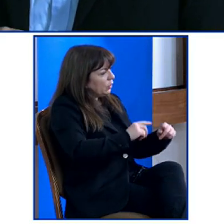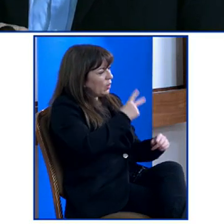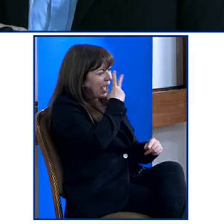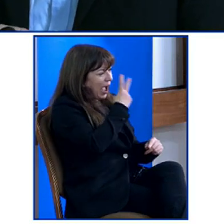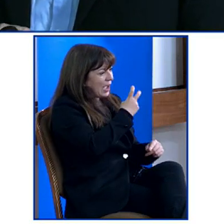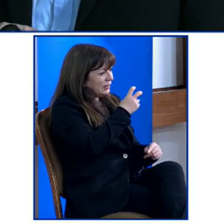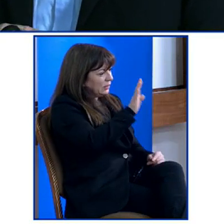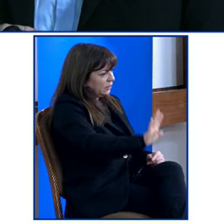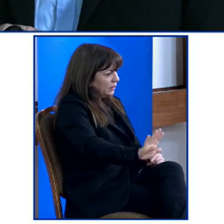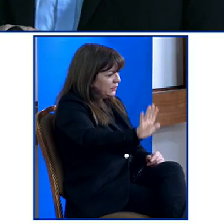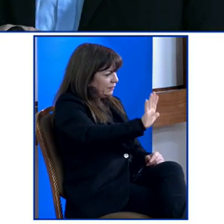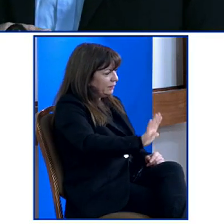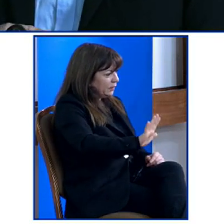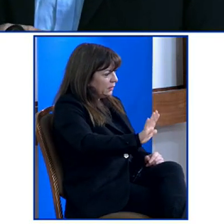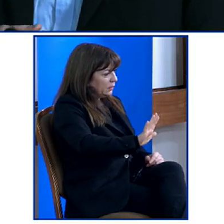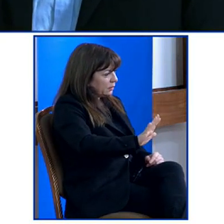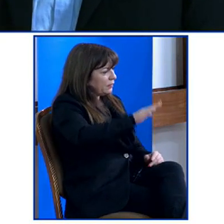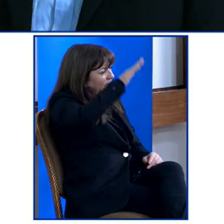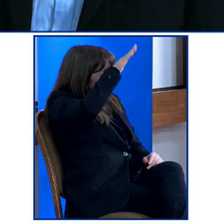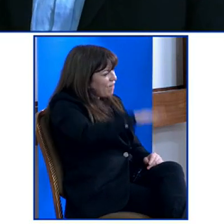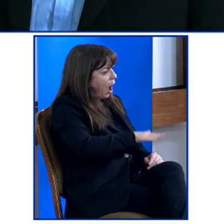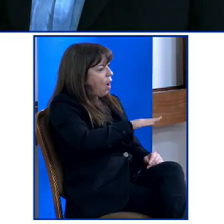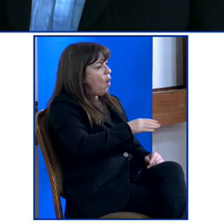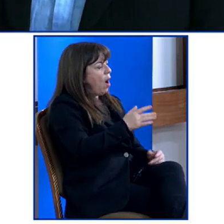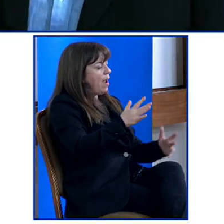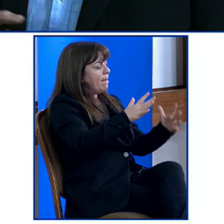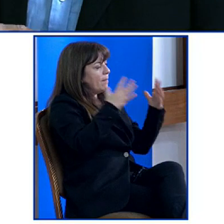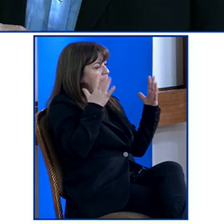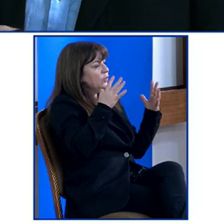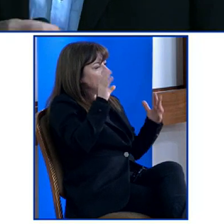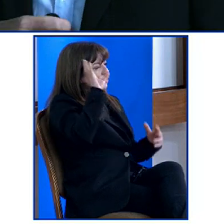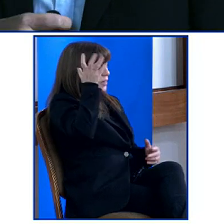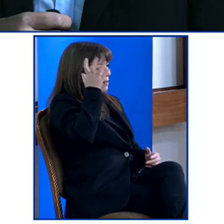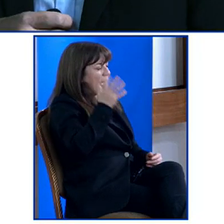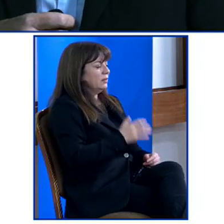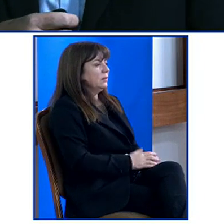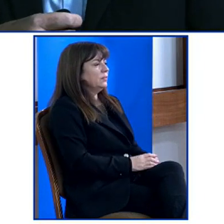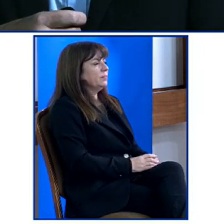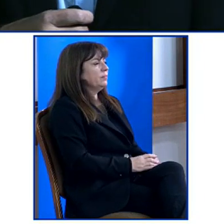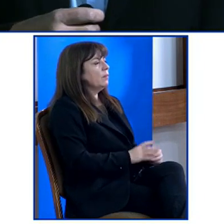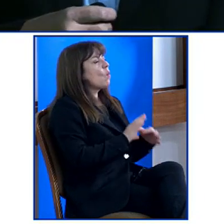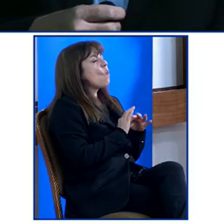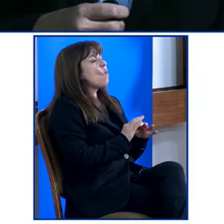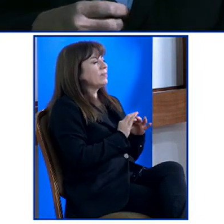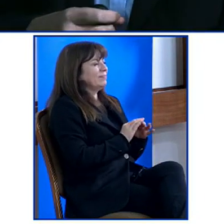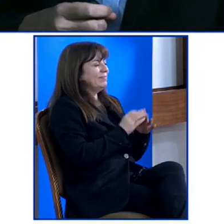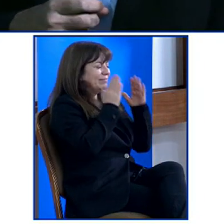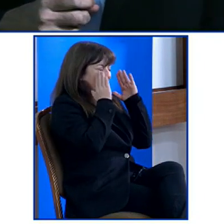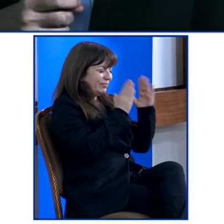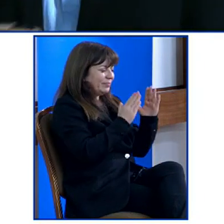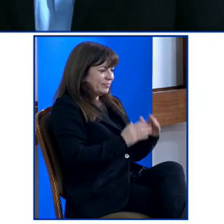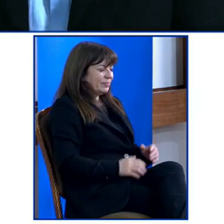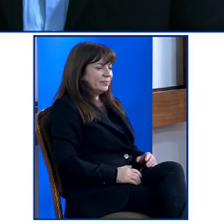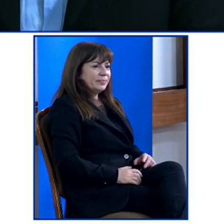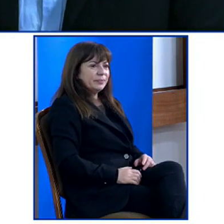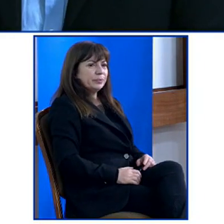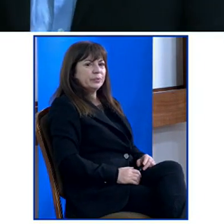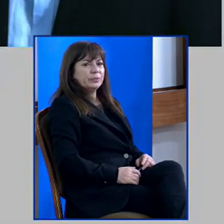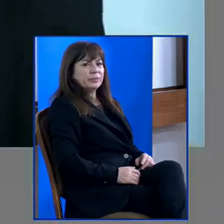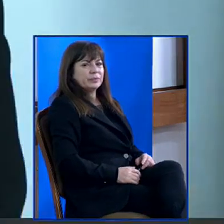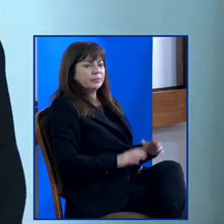impacto del cambio climático futuro en la salud. Bueno, pues muchas gracias por su